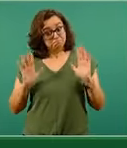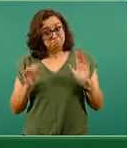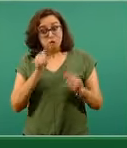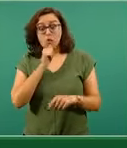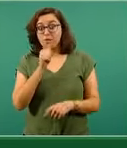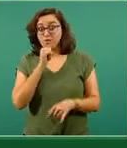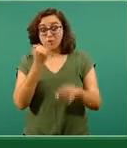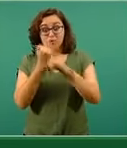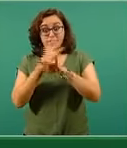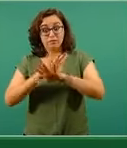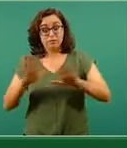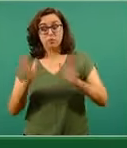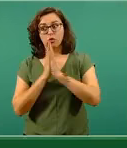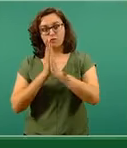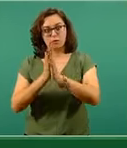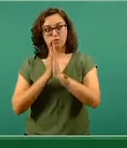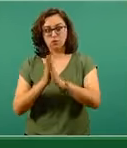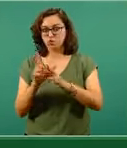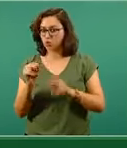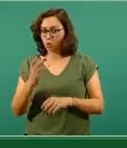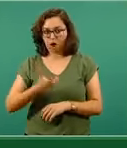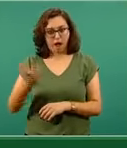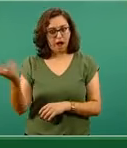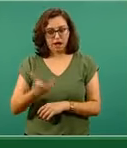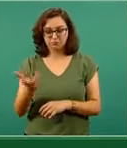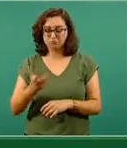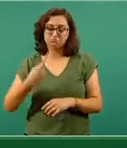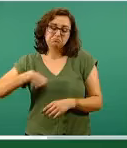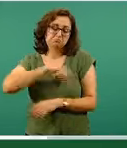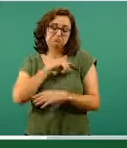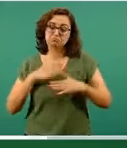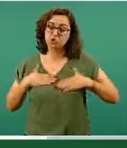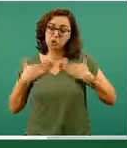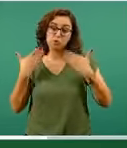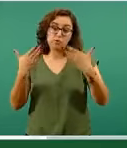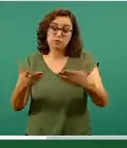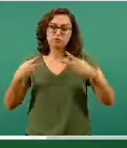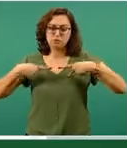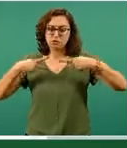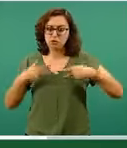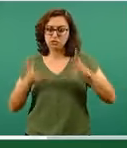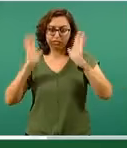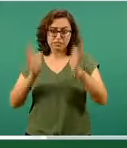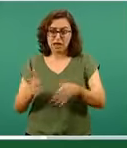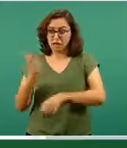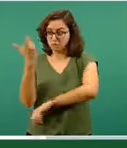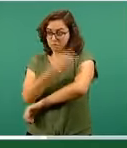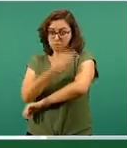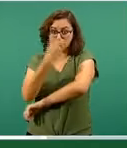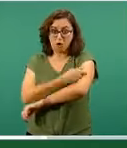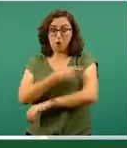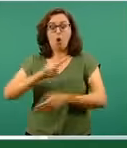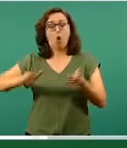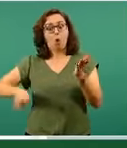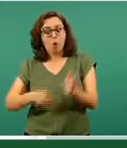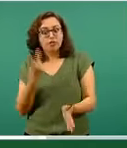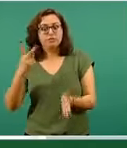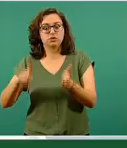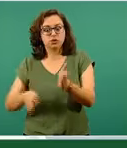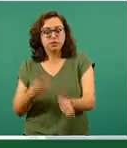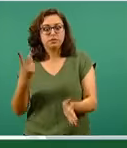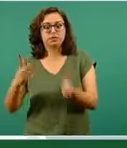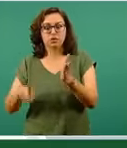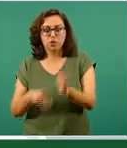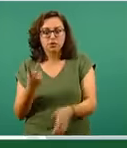Entonces, invitamos a que la gente no busque esta posibilidad. Y confiamos, realmente confiamos en que las personas no van a buscar una segunda dosis,